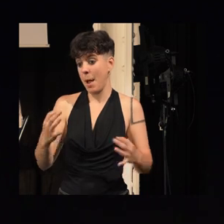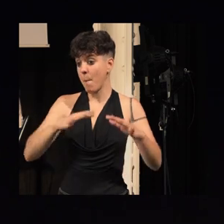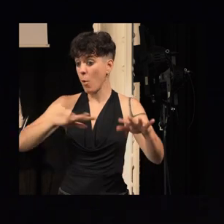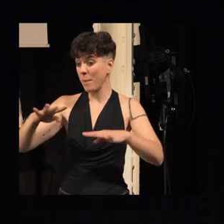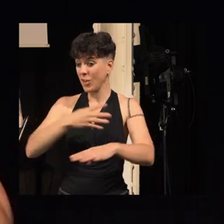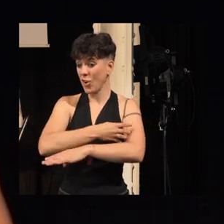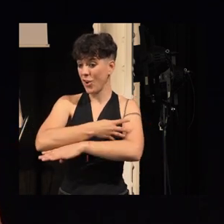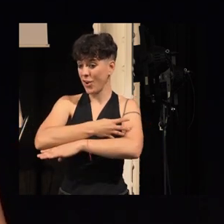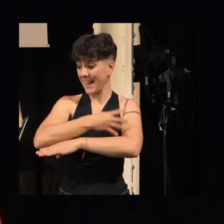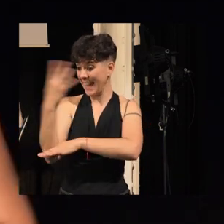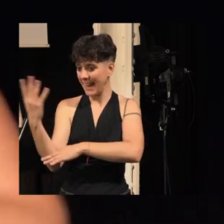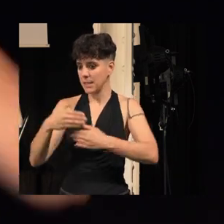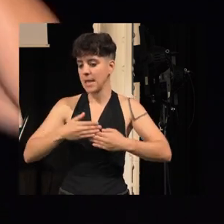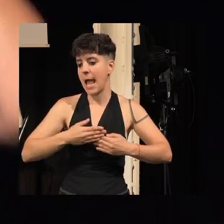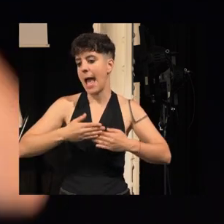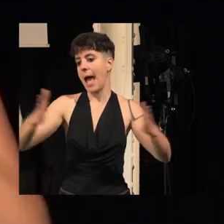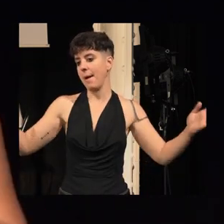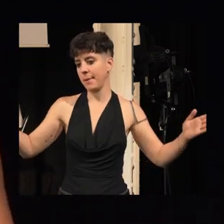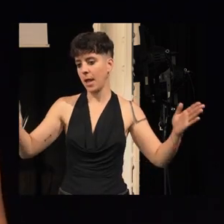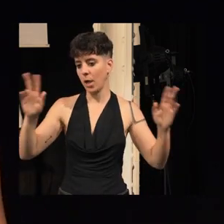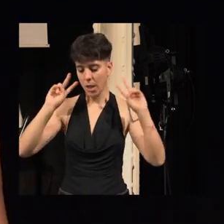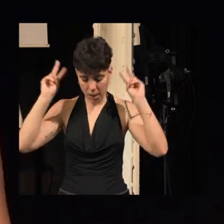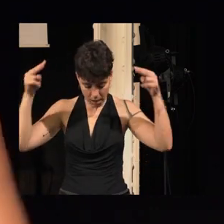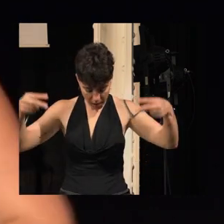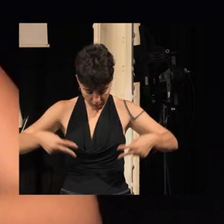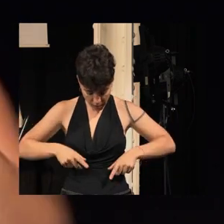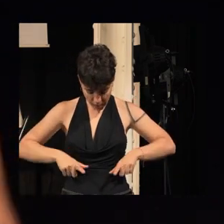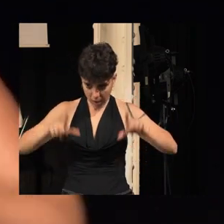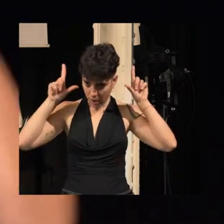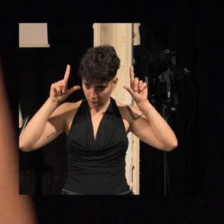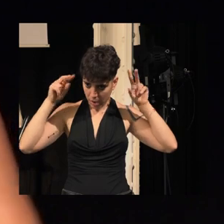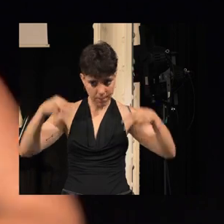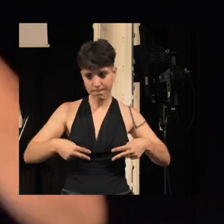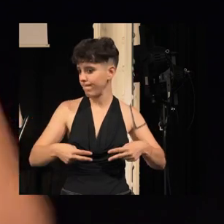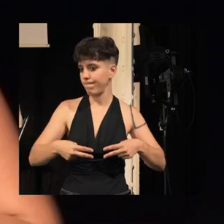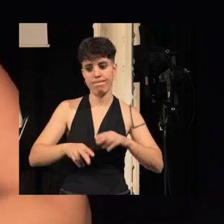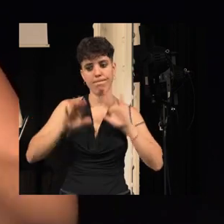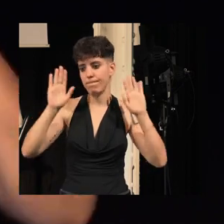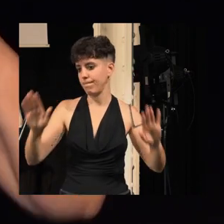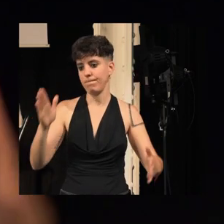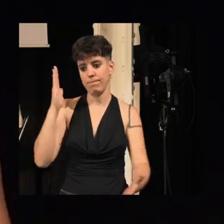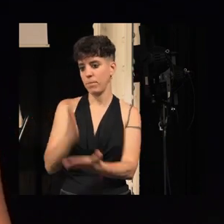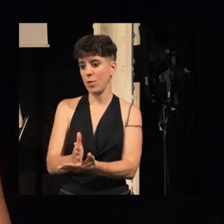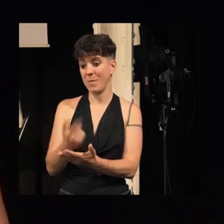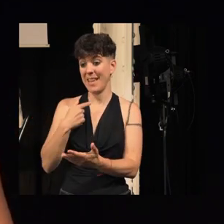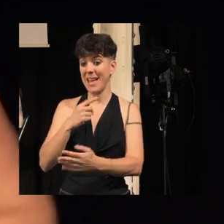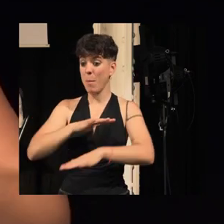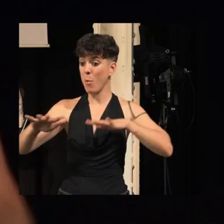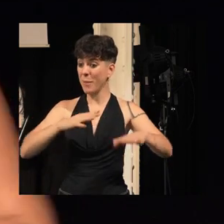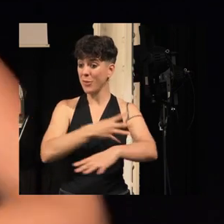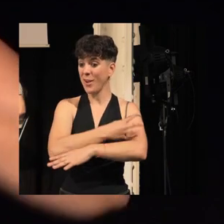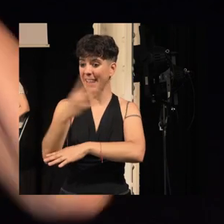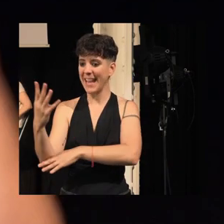abra, necesitamos que el movimiento gay deje de mirarse el ombligo, necesitamos que el movimiento gay se transversalice y